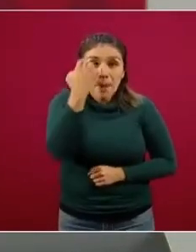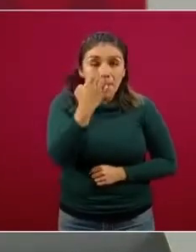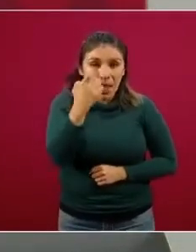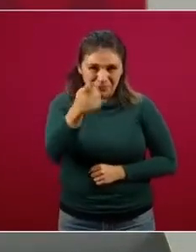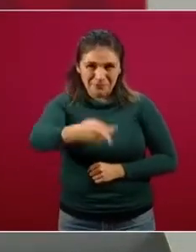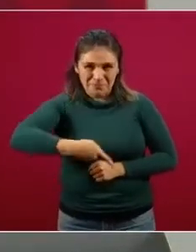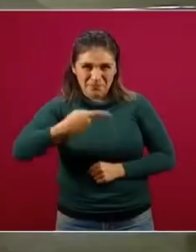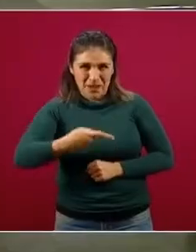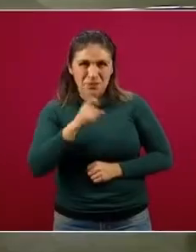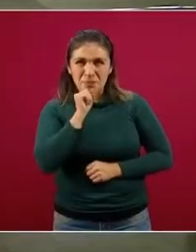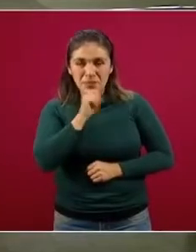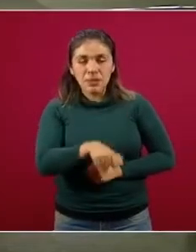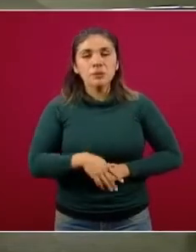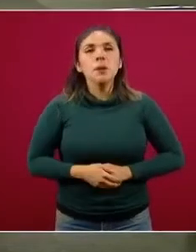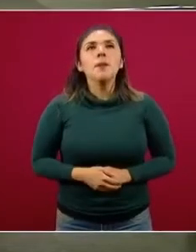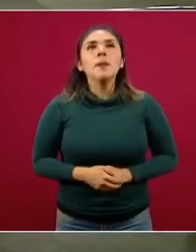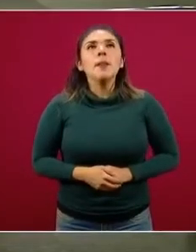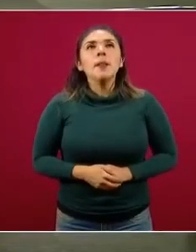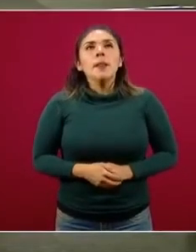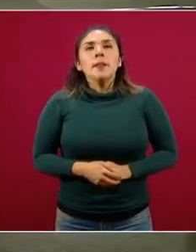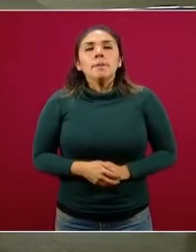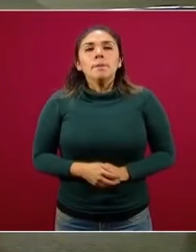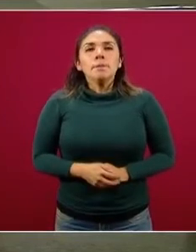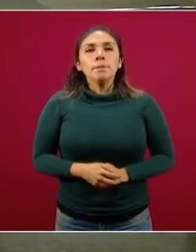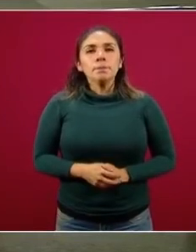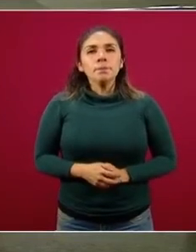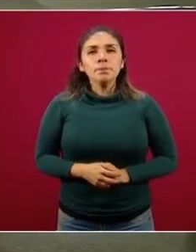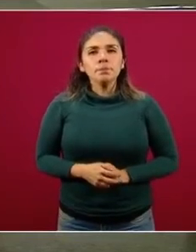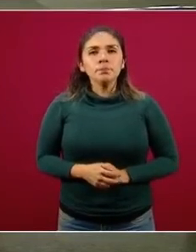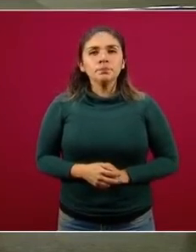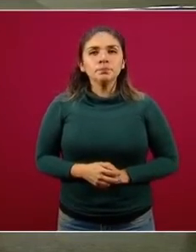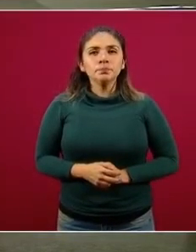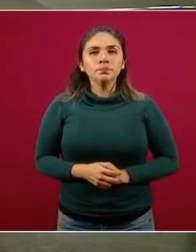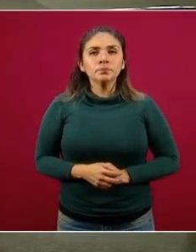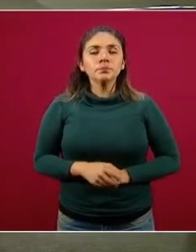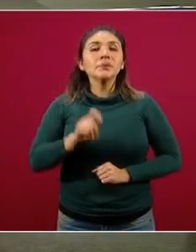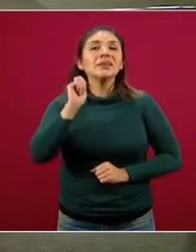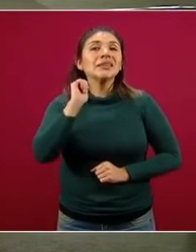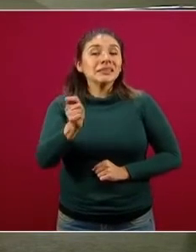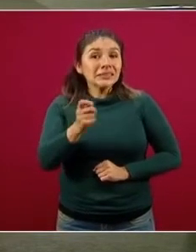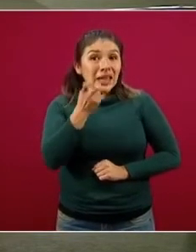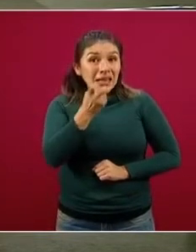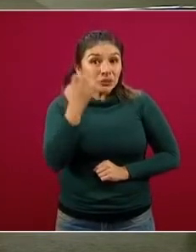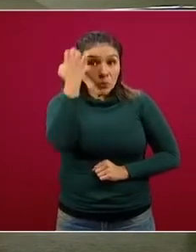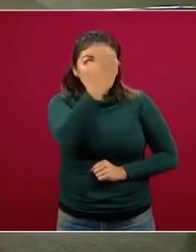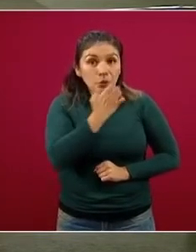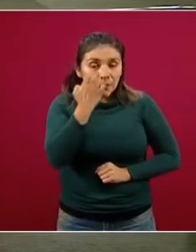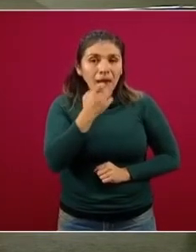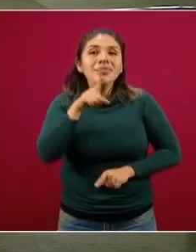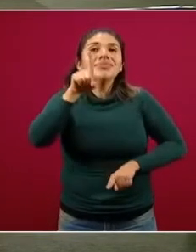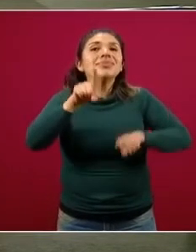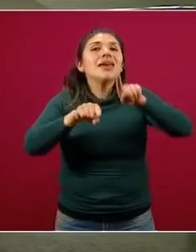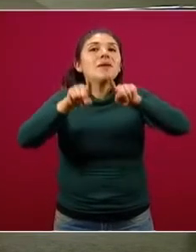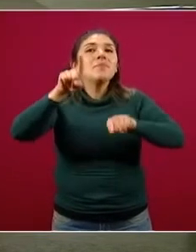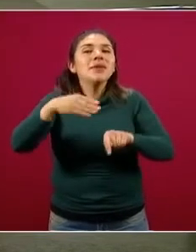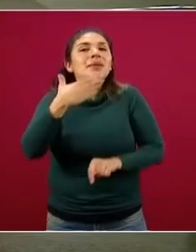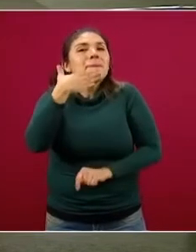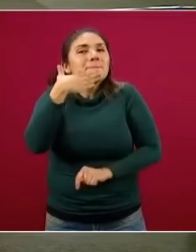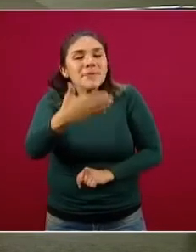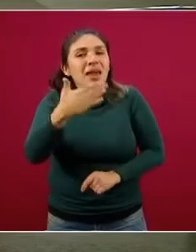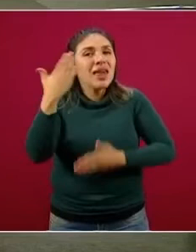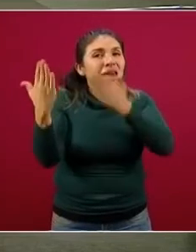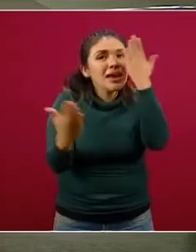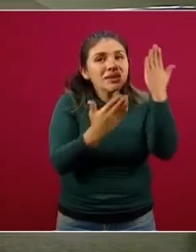usted pregunta, depende de un buen estudio epidemiológico.